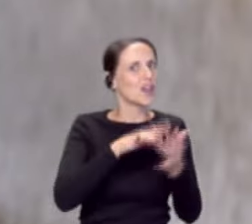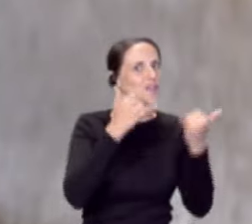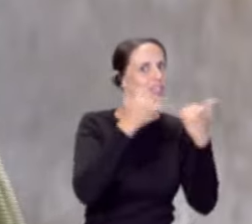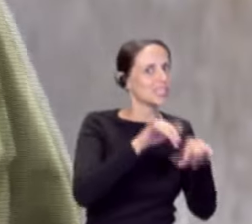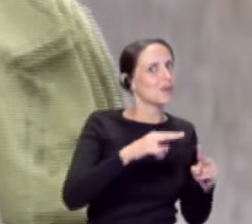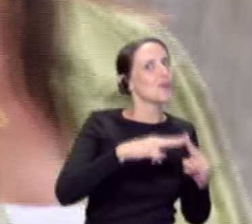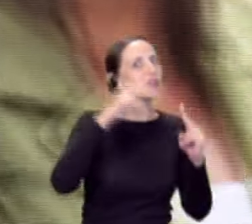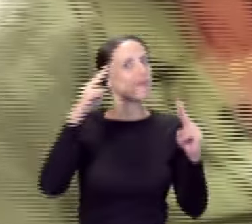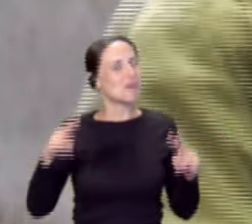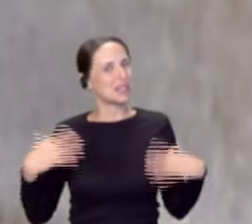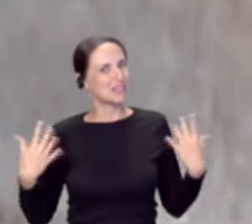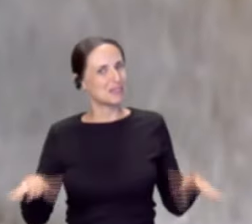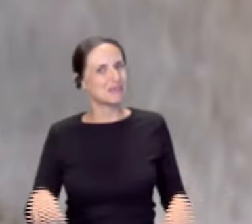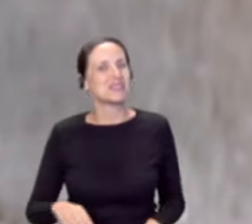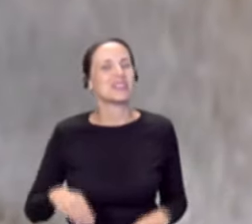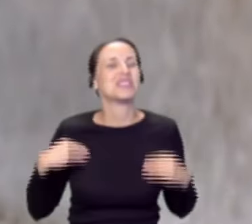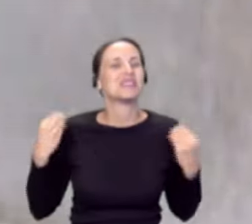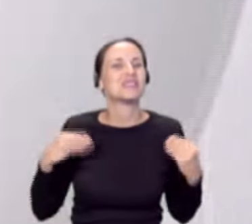Disfruten.